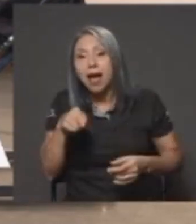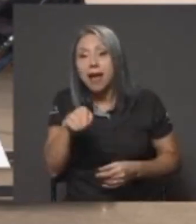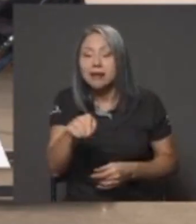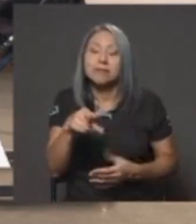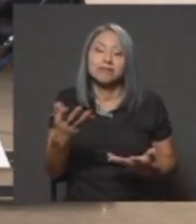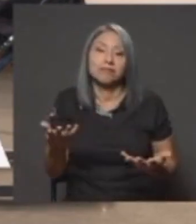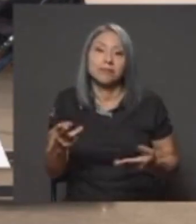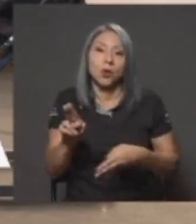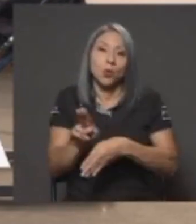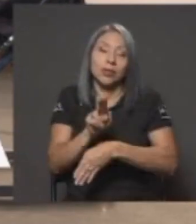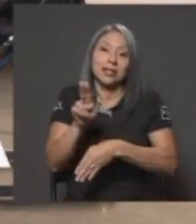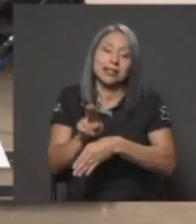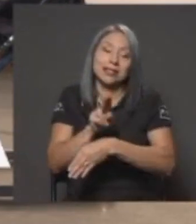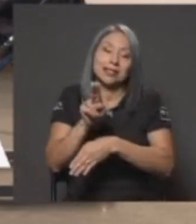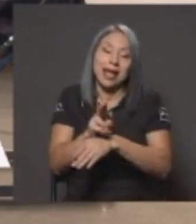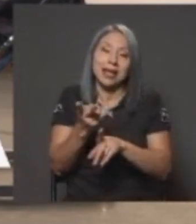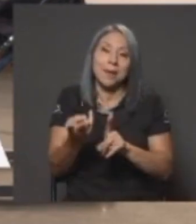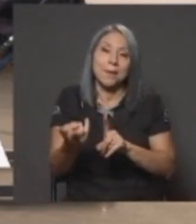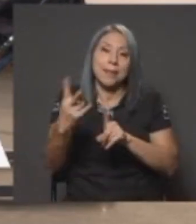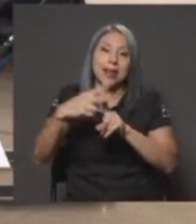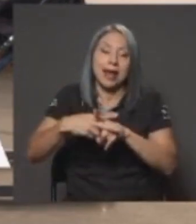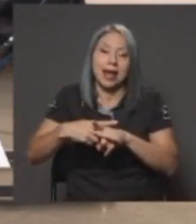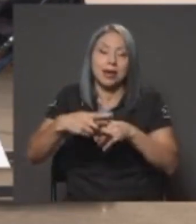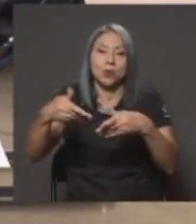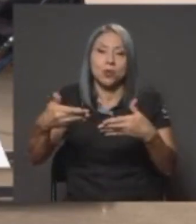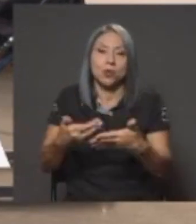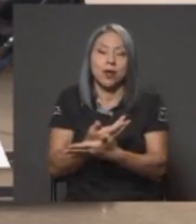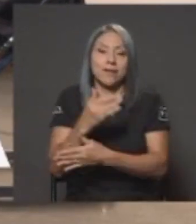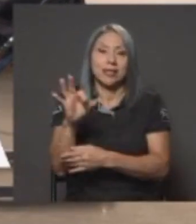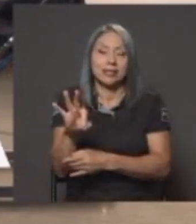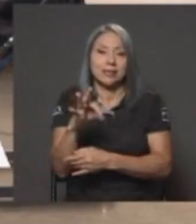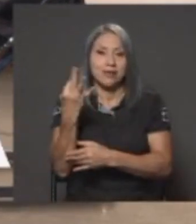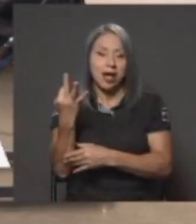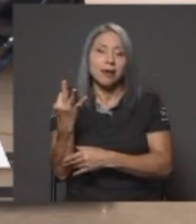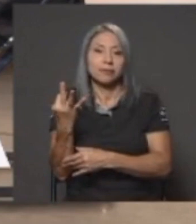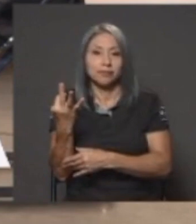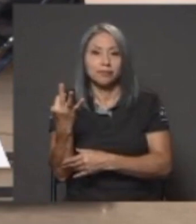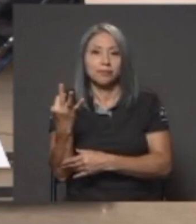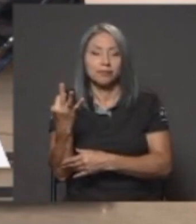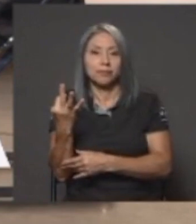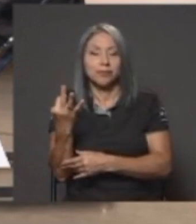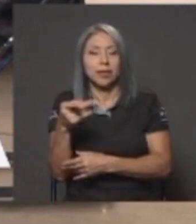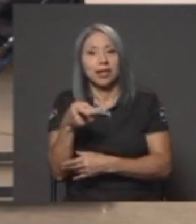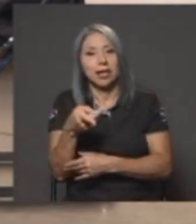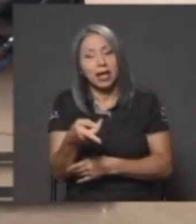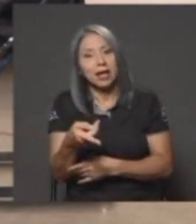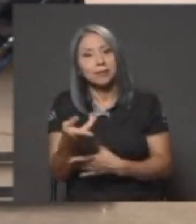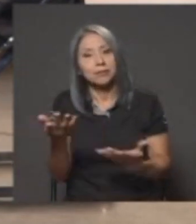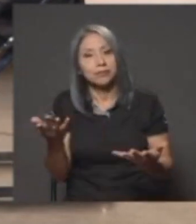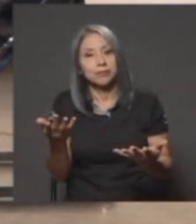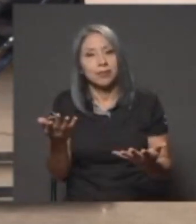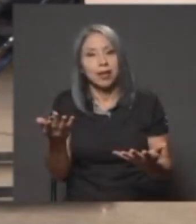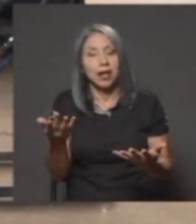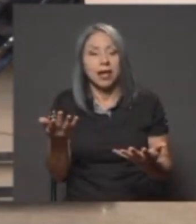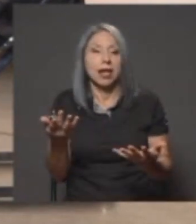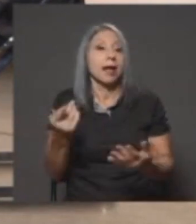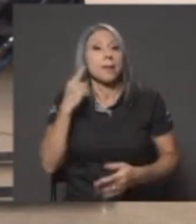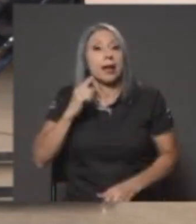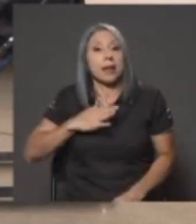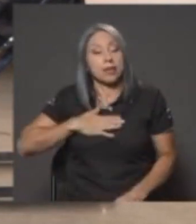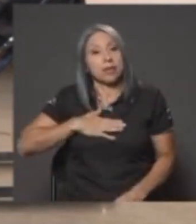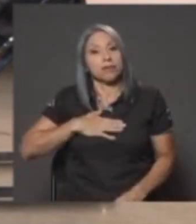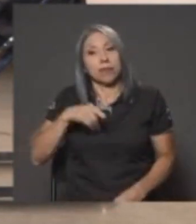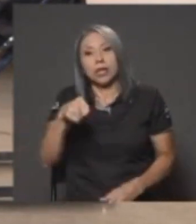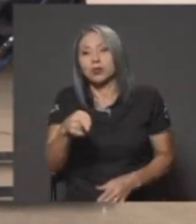utilizar y emplear nuevas herramientas que me parece que ha sido para mí